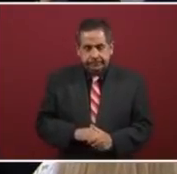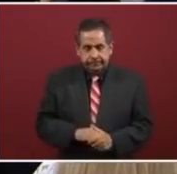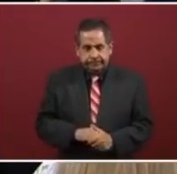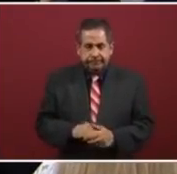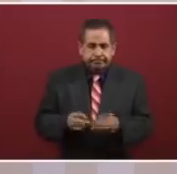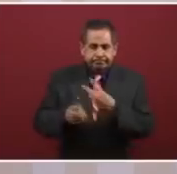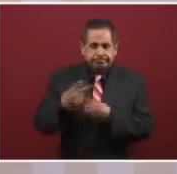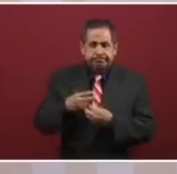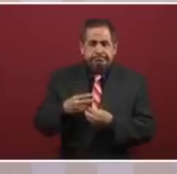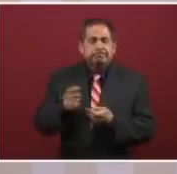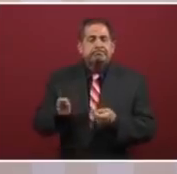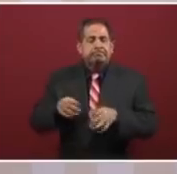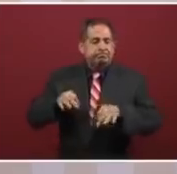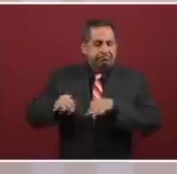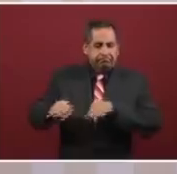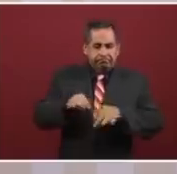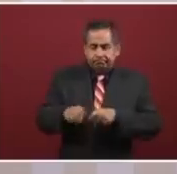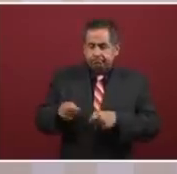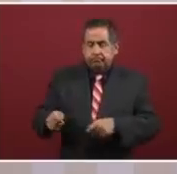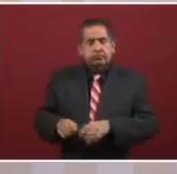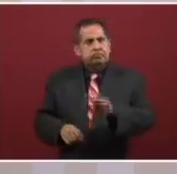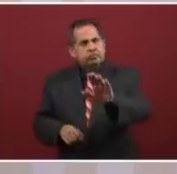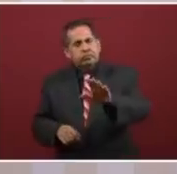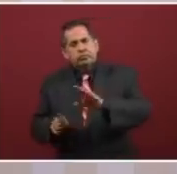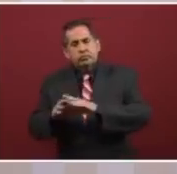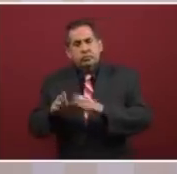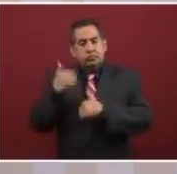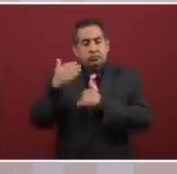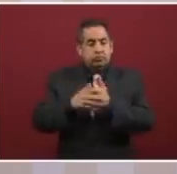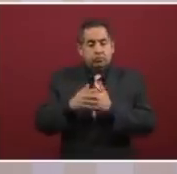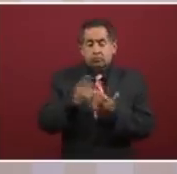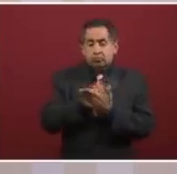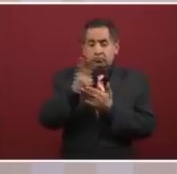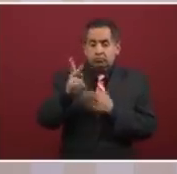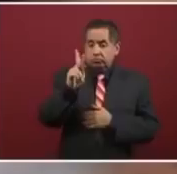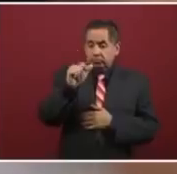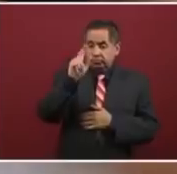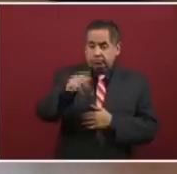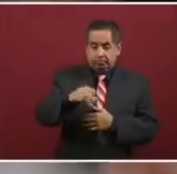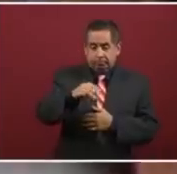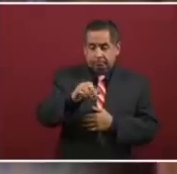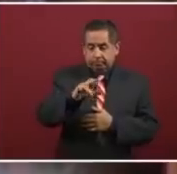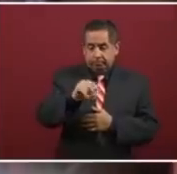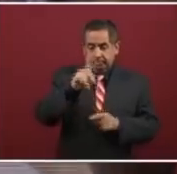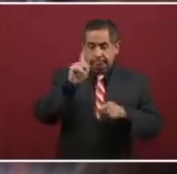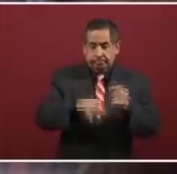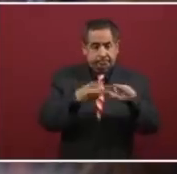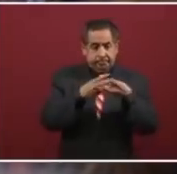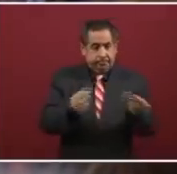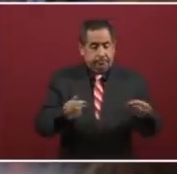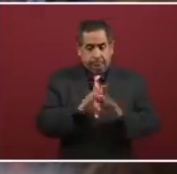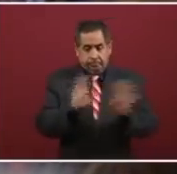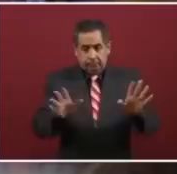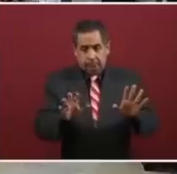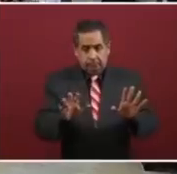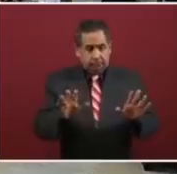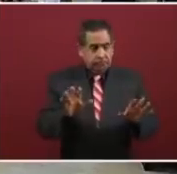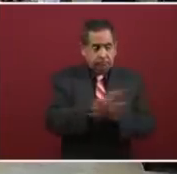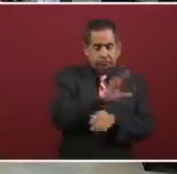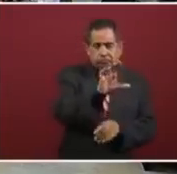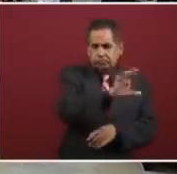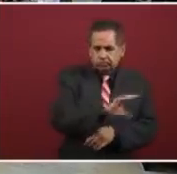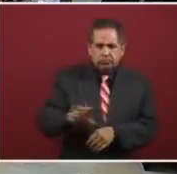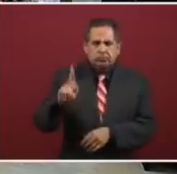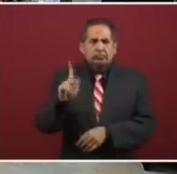producción y trabajo. Tras aclarar que los recursos de la Iniciativa Mérida no serán destinados a la Guardia Nacional, el primer